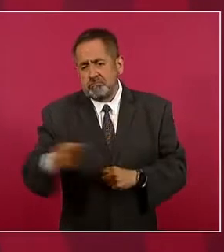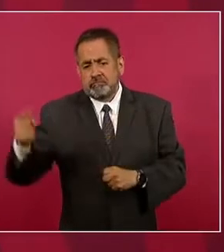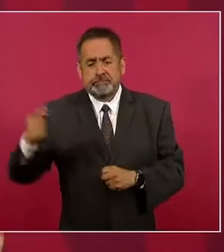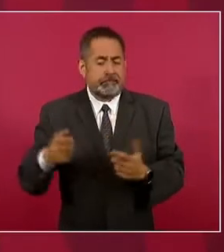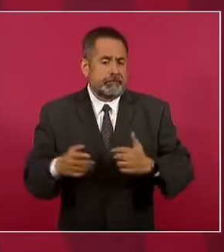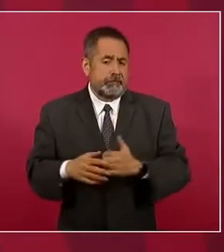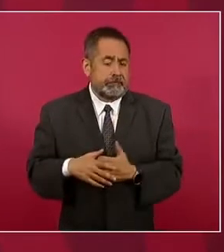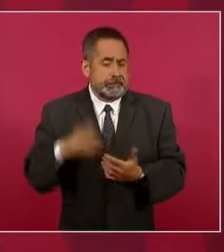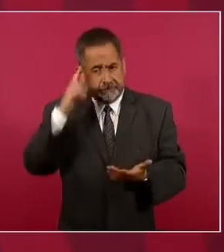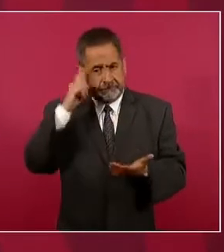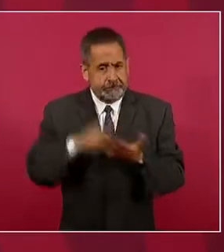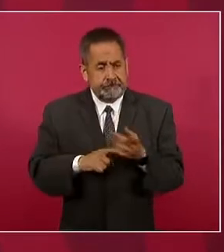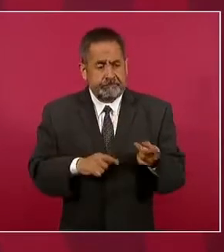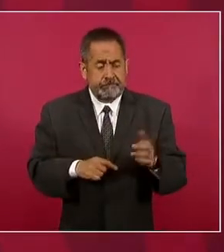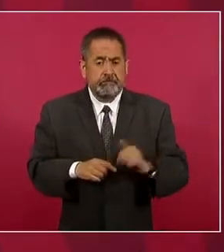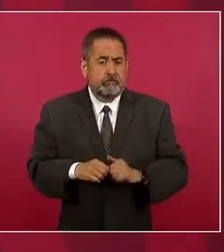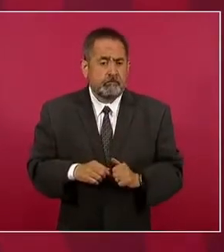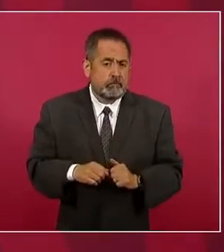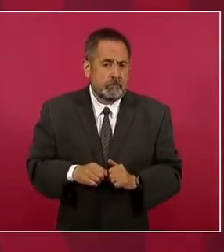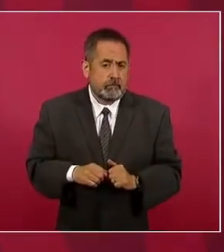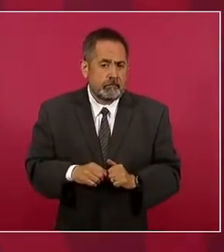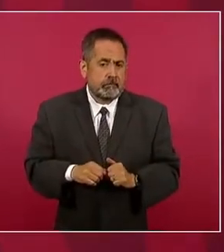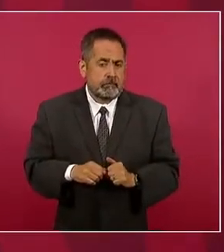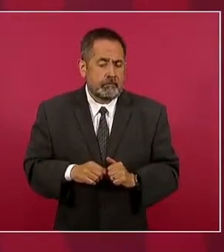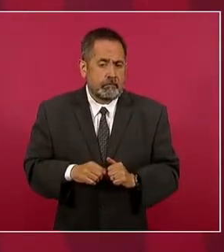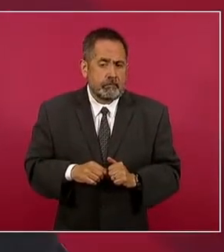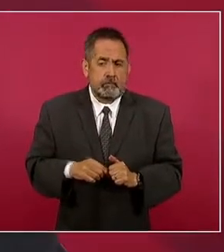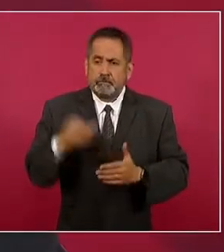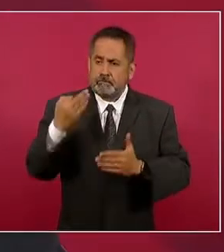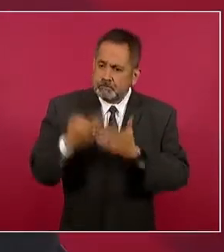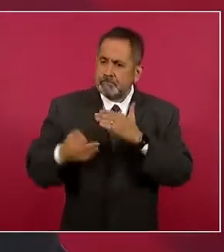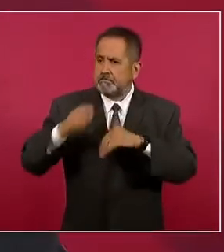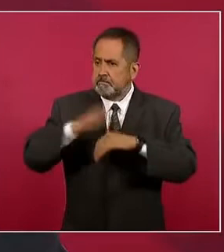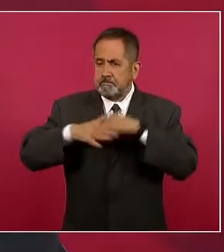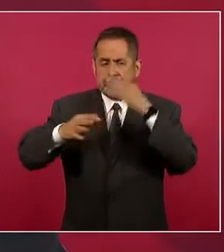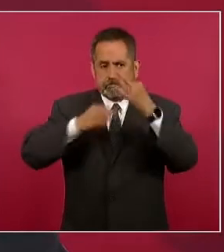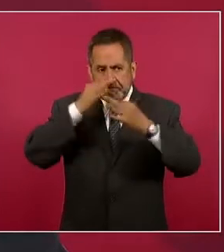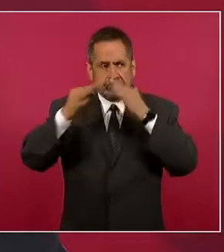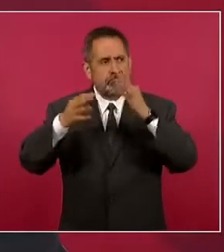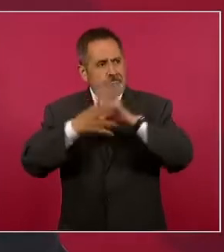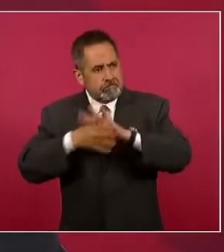se dejaron de promover